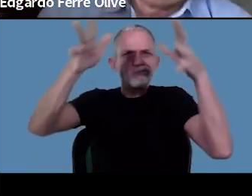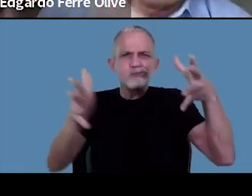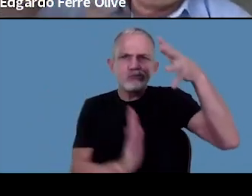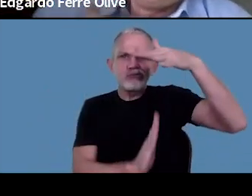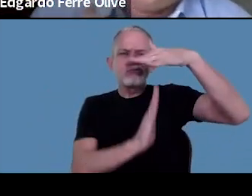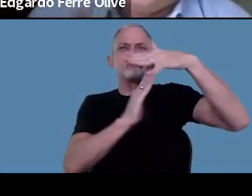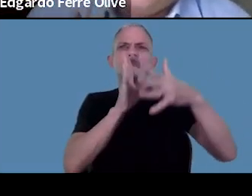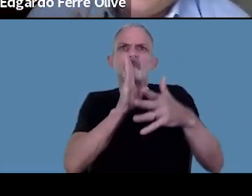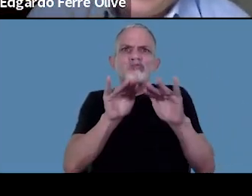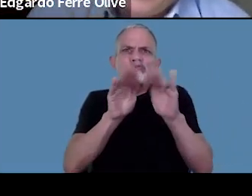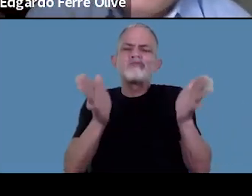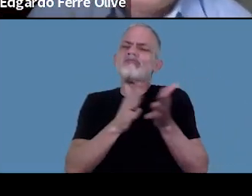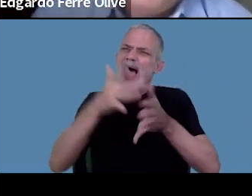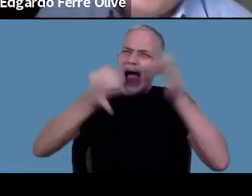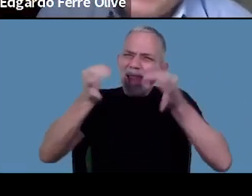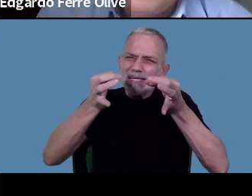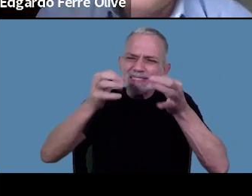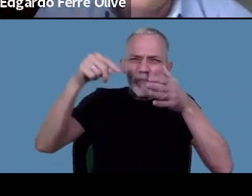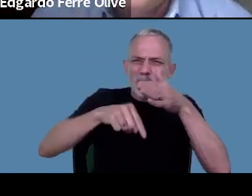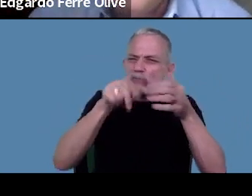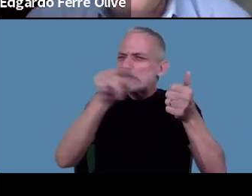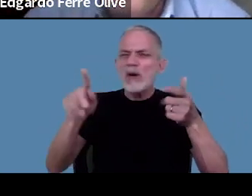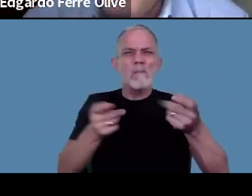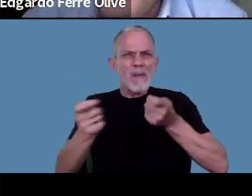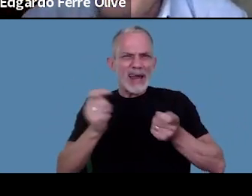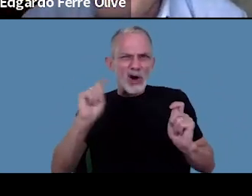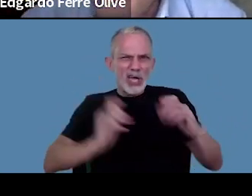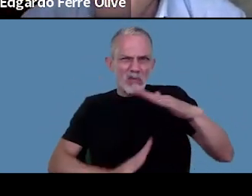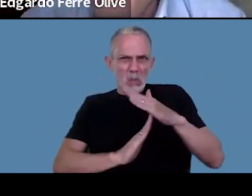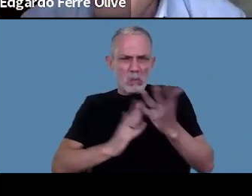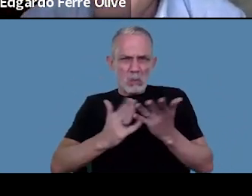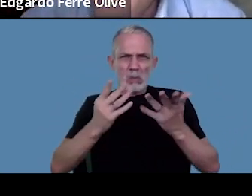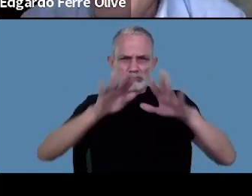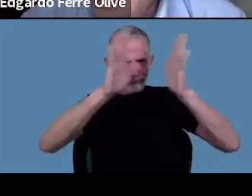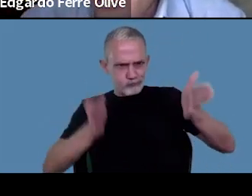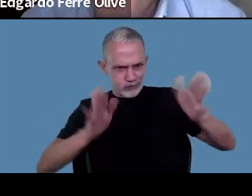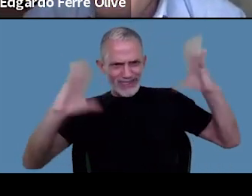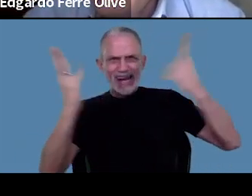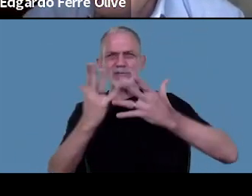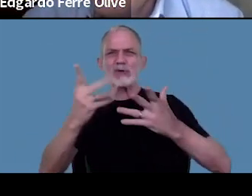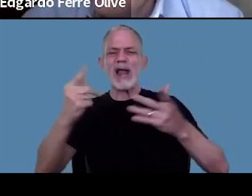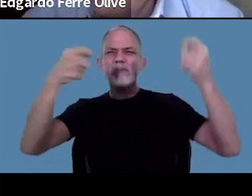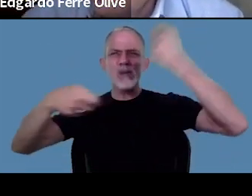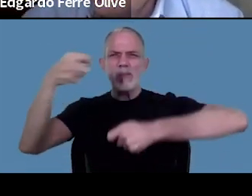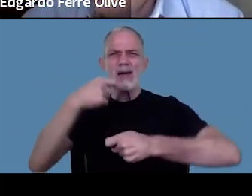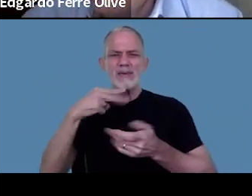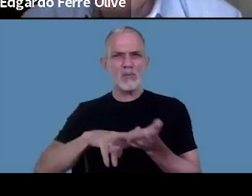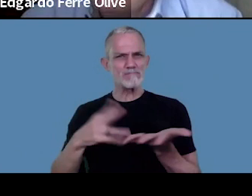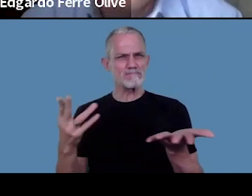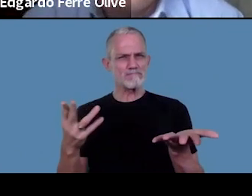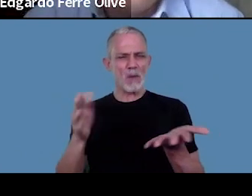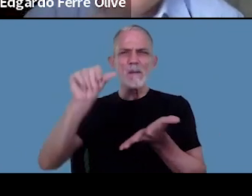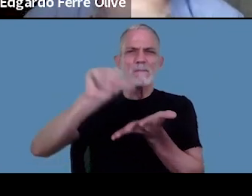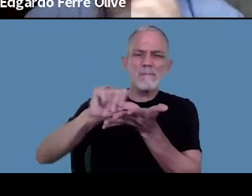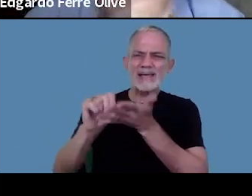un análisis más profundo, ¿no? ¿Quién va a administrar ese impuesto internacional global? ¿Los países de la Organización de Cooperación y